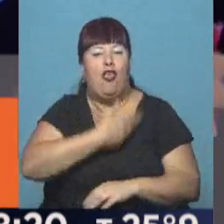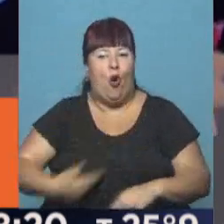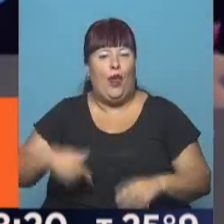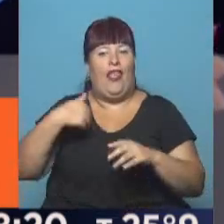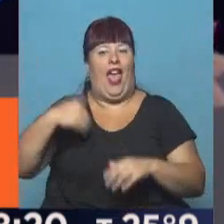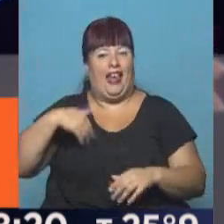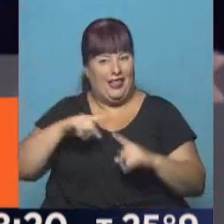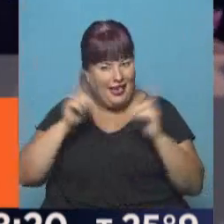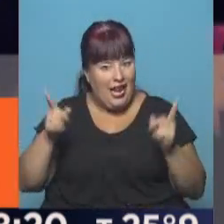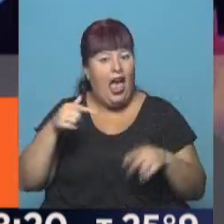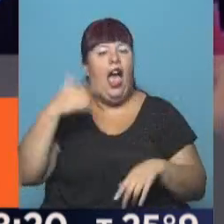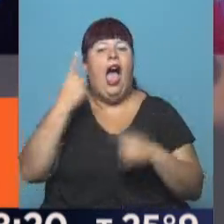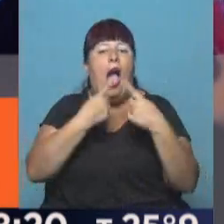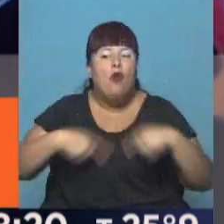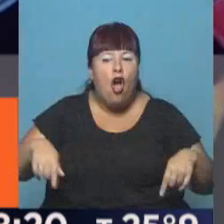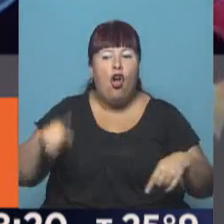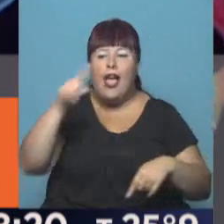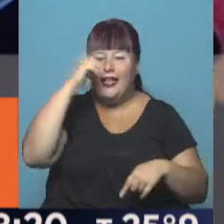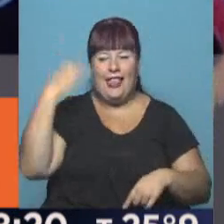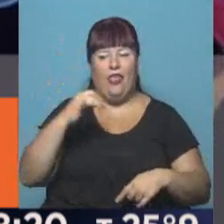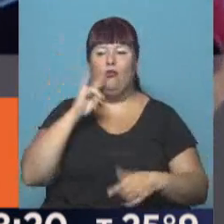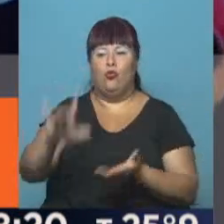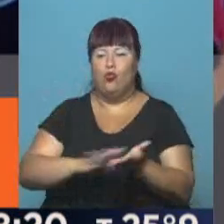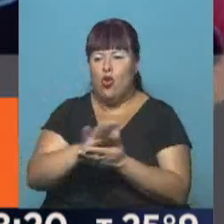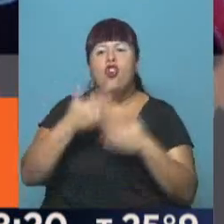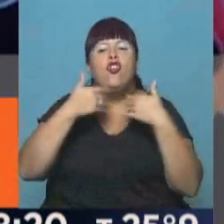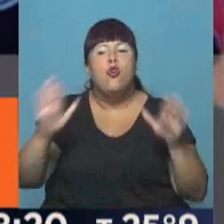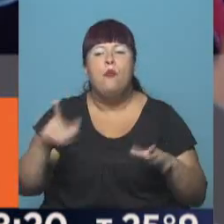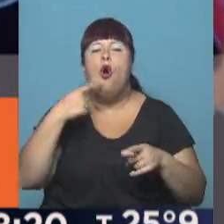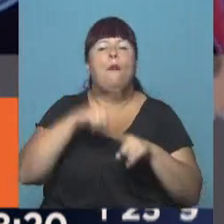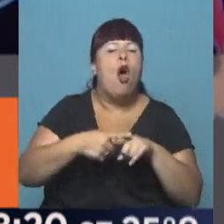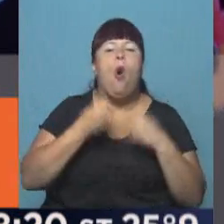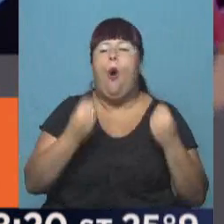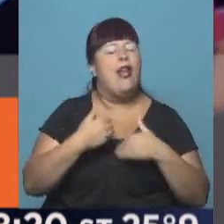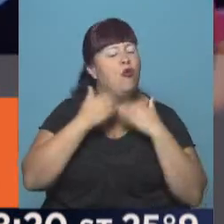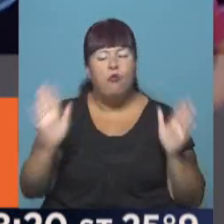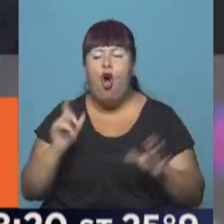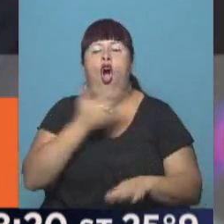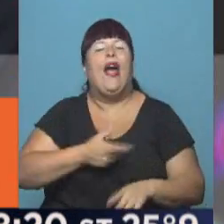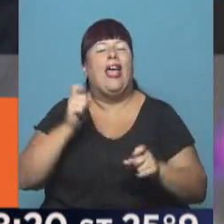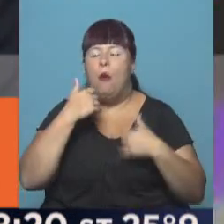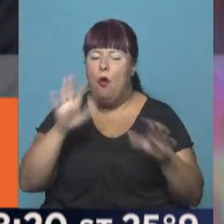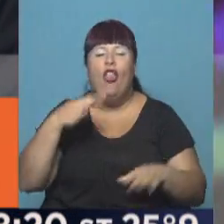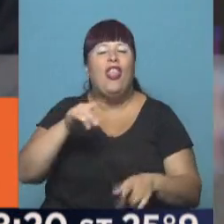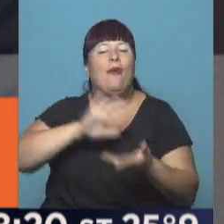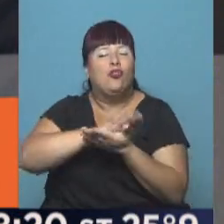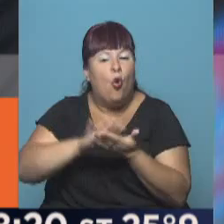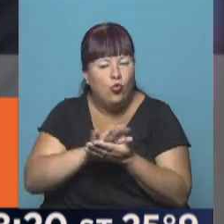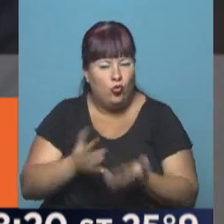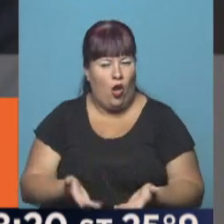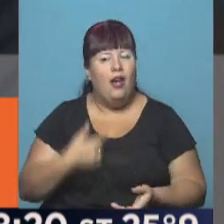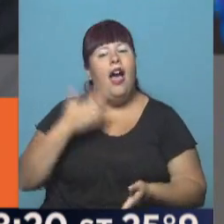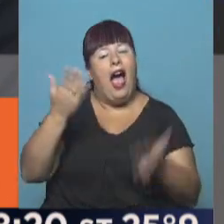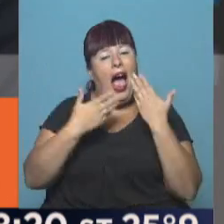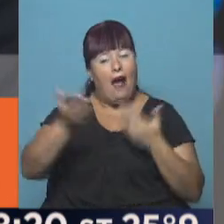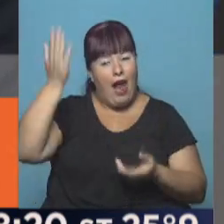en la Argentina. Había cosas que el Estado tenía que resolver, independientemente del color político de quien gobernaba. Me parece, lo hablaba